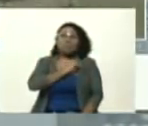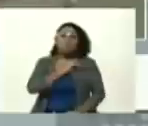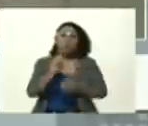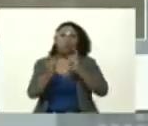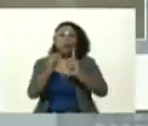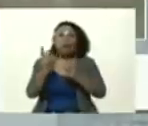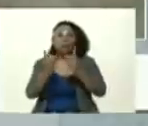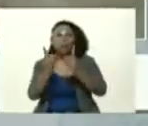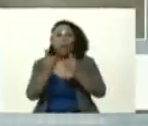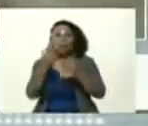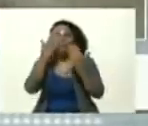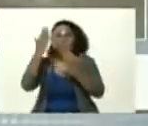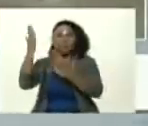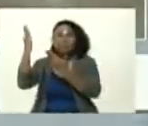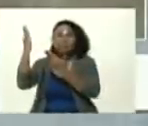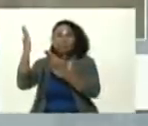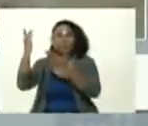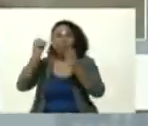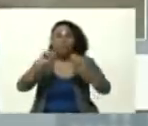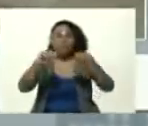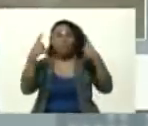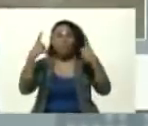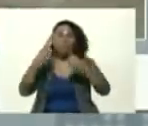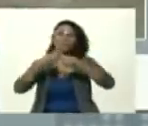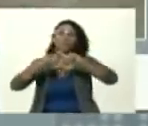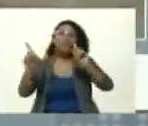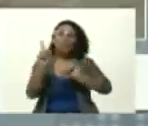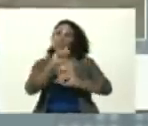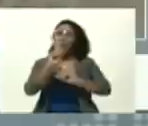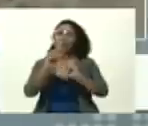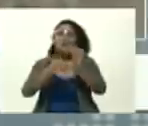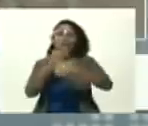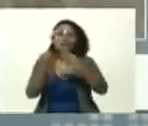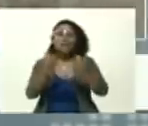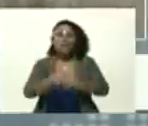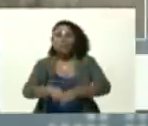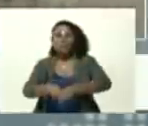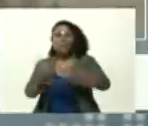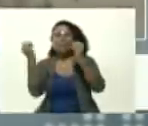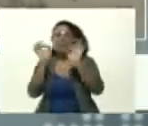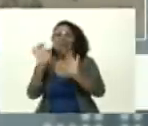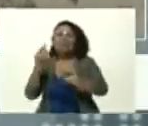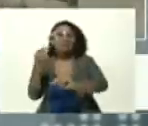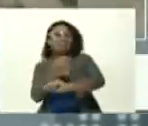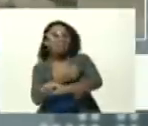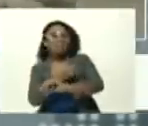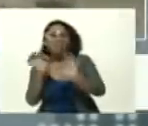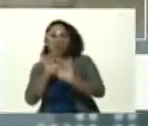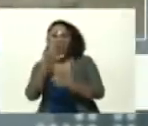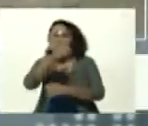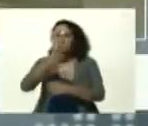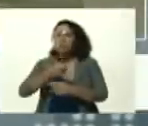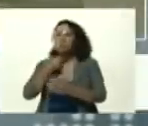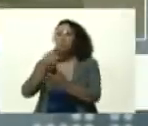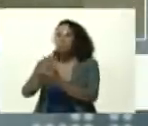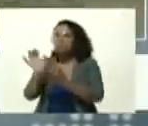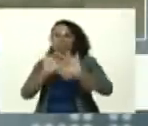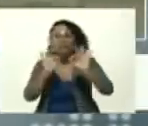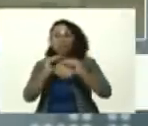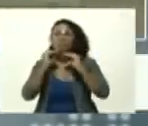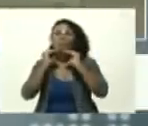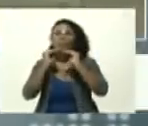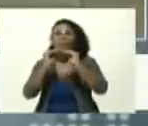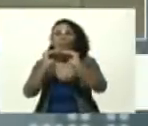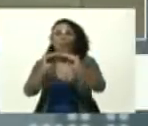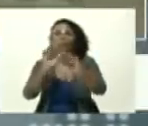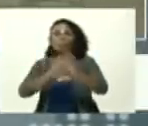Ahí están las imágenes de La Guaira, pero no hubo un daño, un herido, no hubo nada, porque todas las